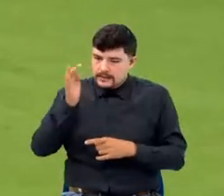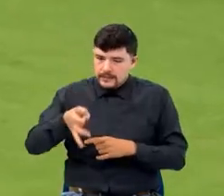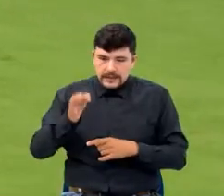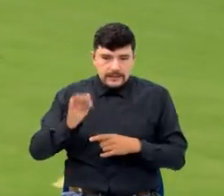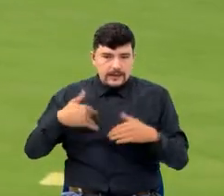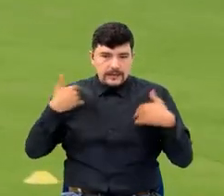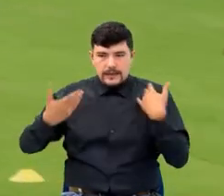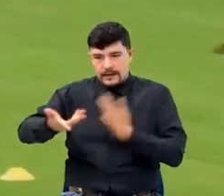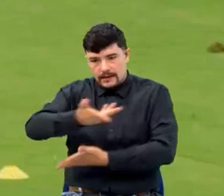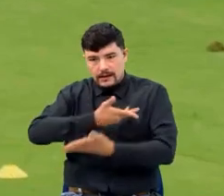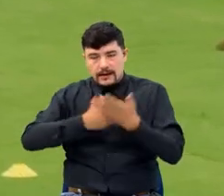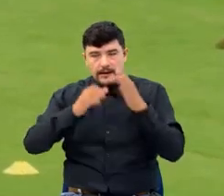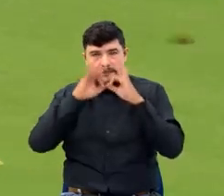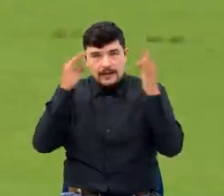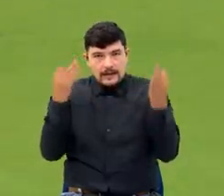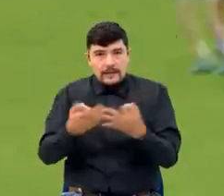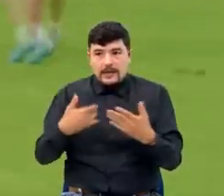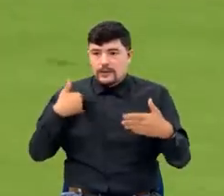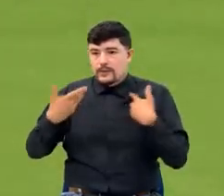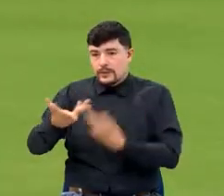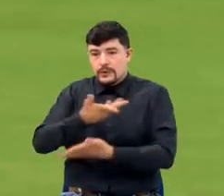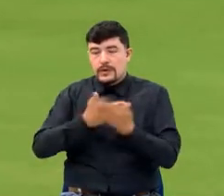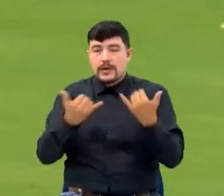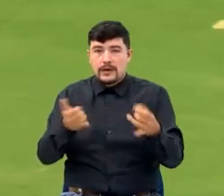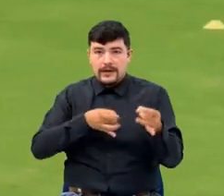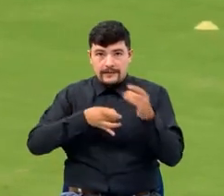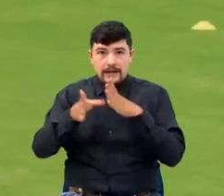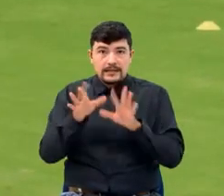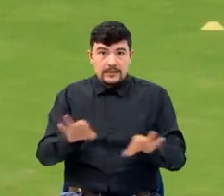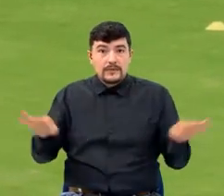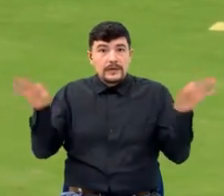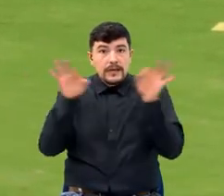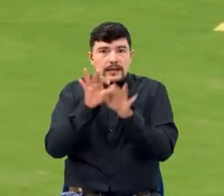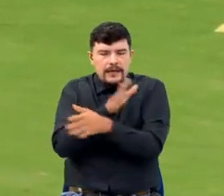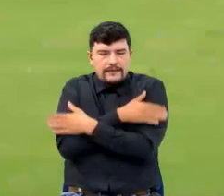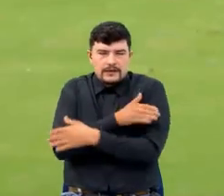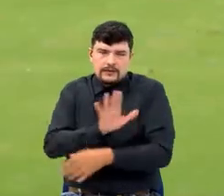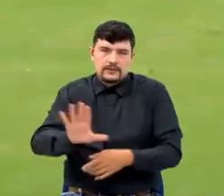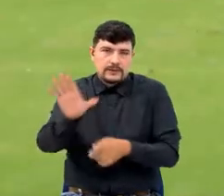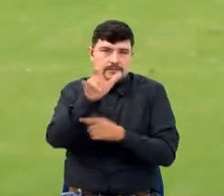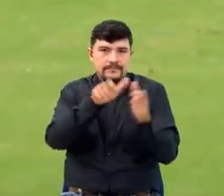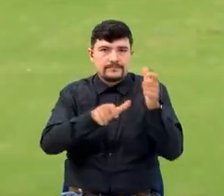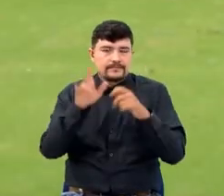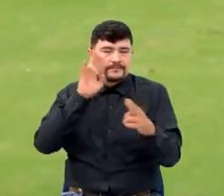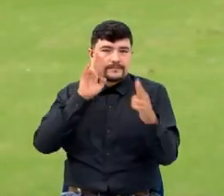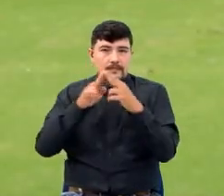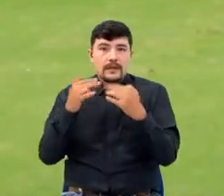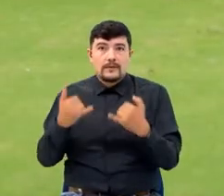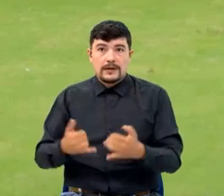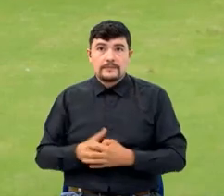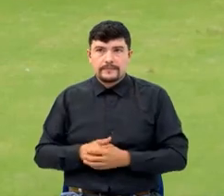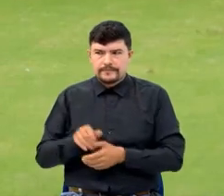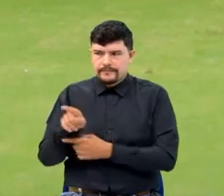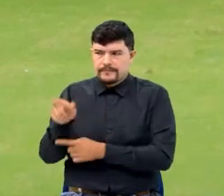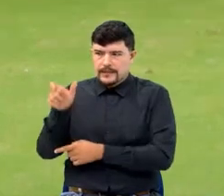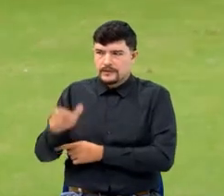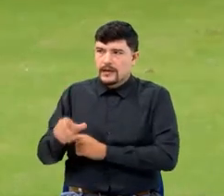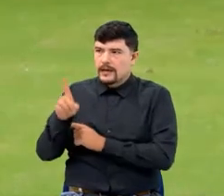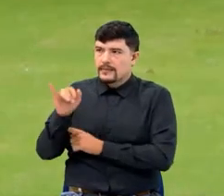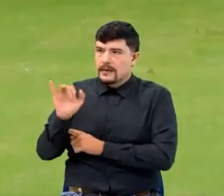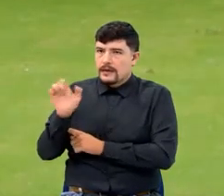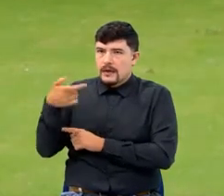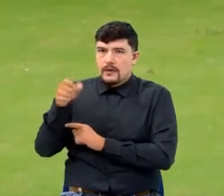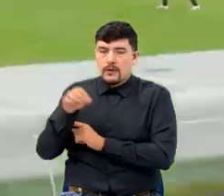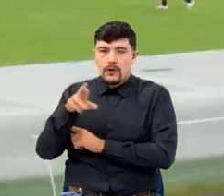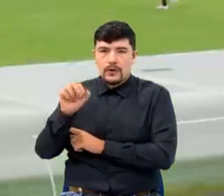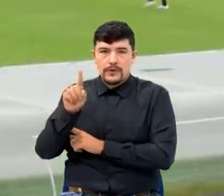disfruten y que es la fecha más importante. Y un abrazo y saludo a toda la hinchada rojinegra. El medio centro ofensivo vallecaucano Diego Rodríguez también finalizó